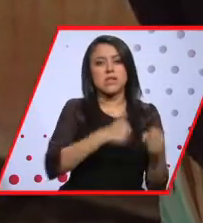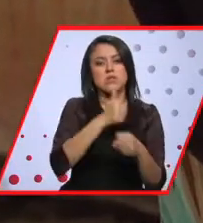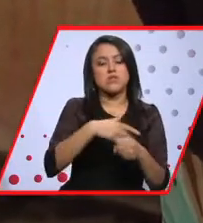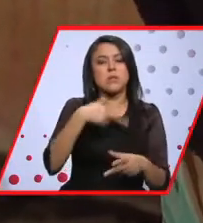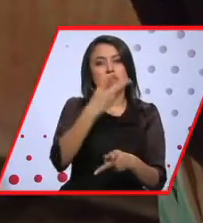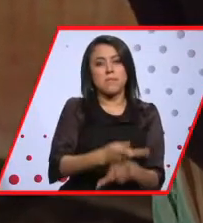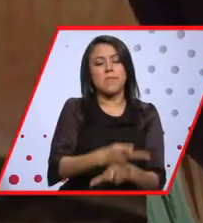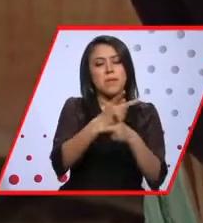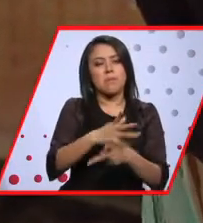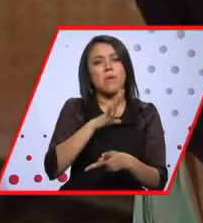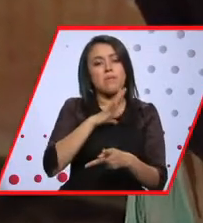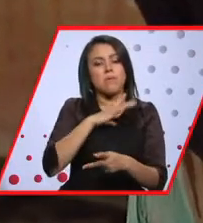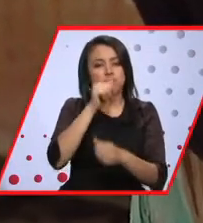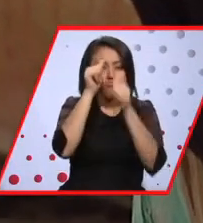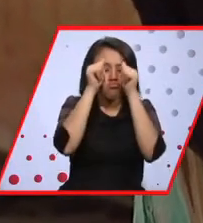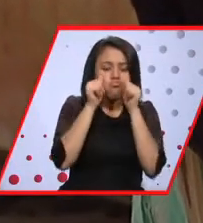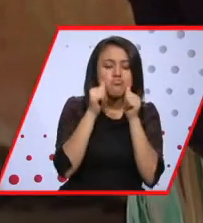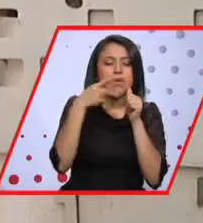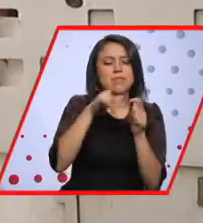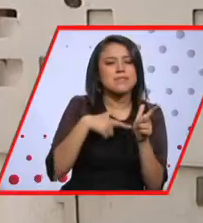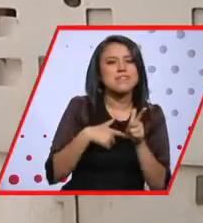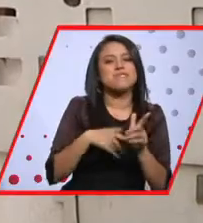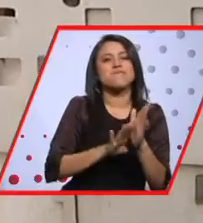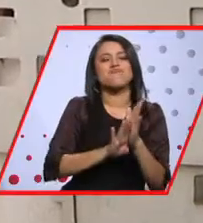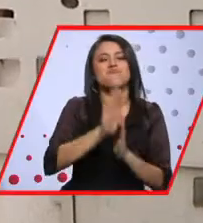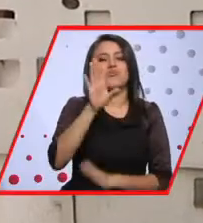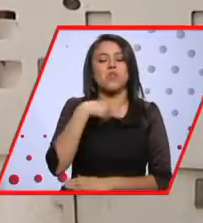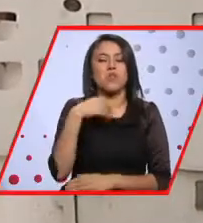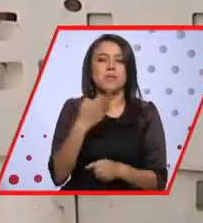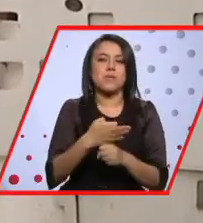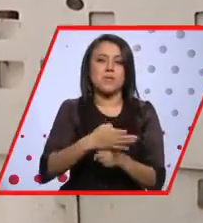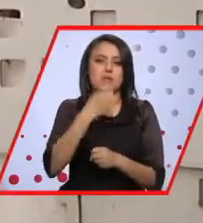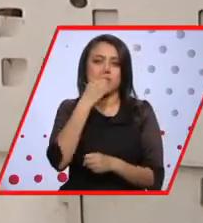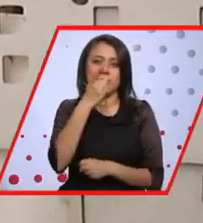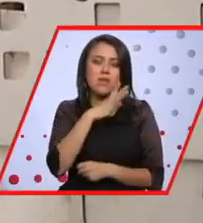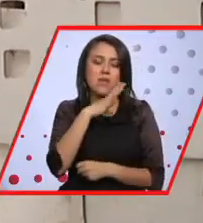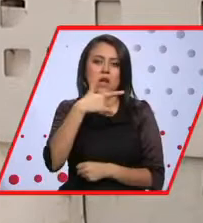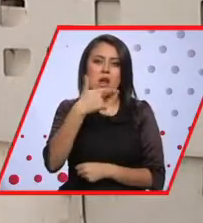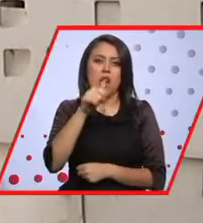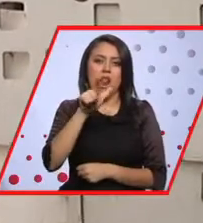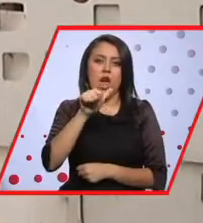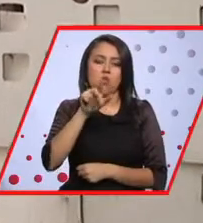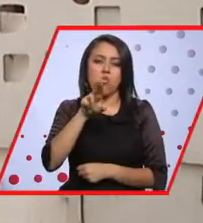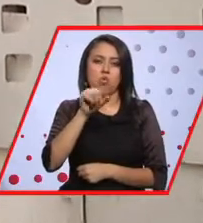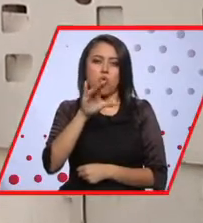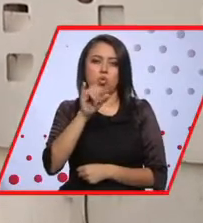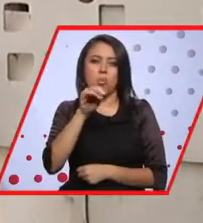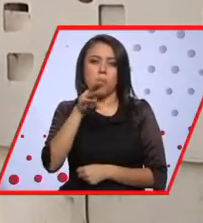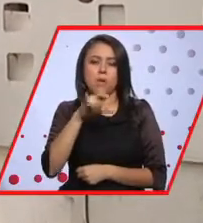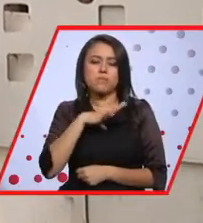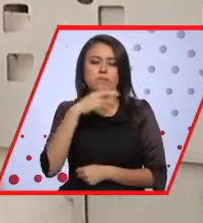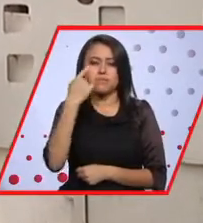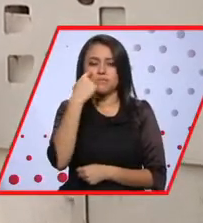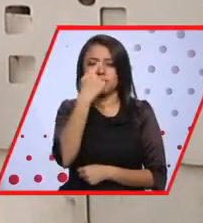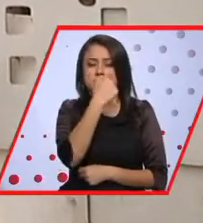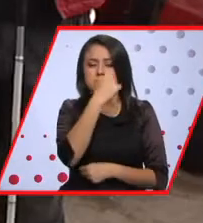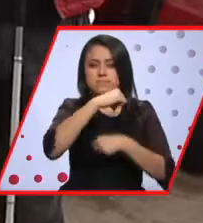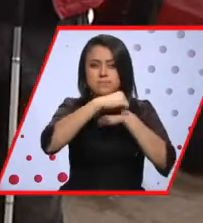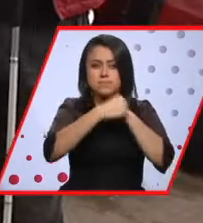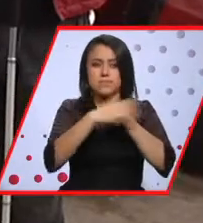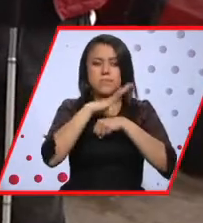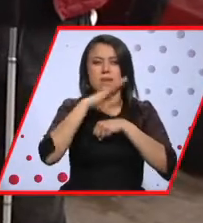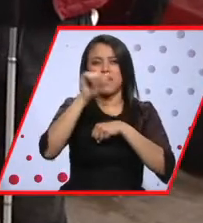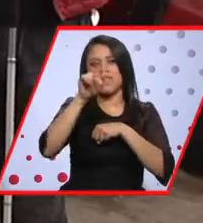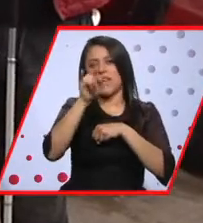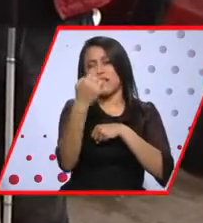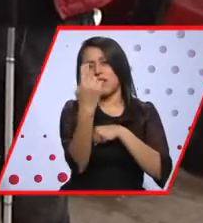pero con muchas ganas de salir adelante. Ahorita él fue diagnosticado con glaucoma, fue operado de catarata congénita en